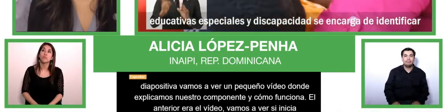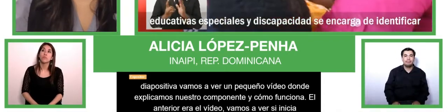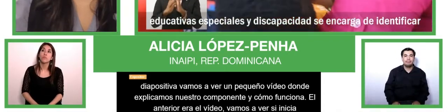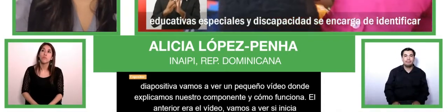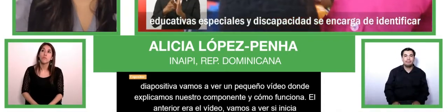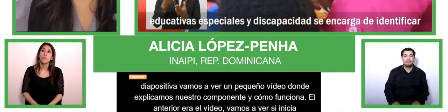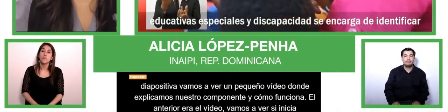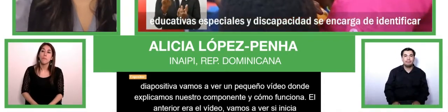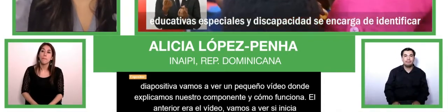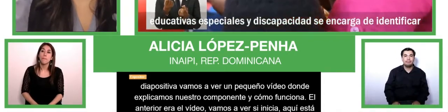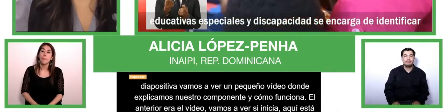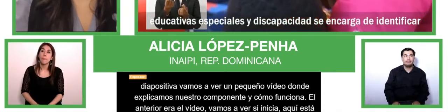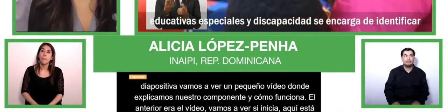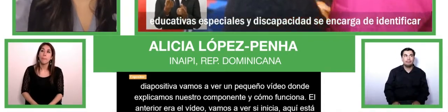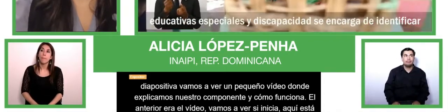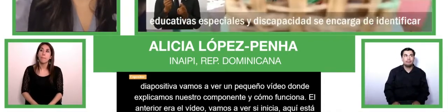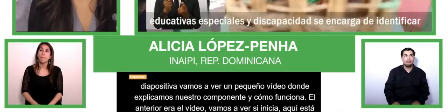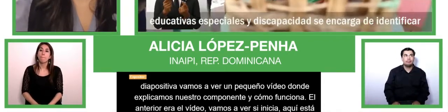Ahí está.